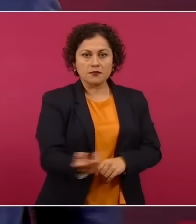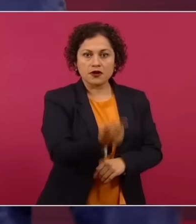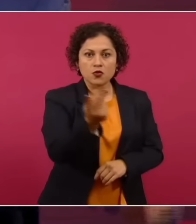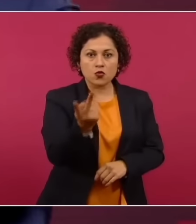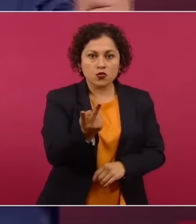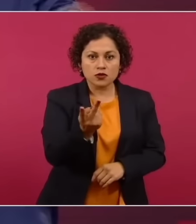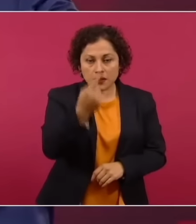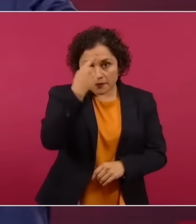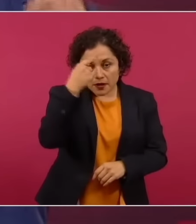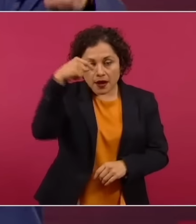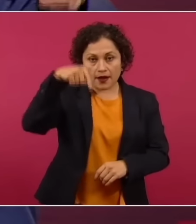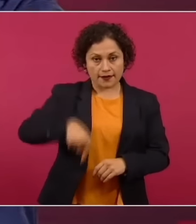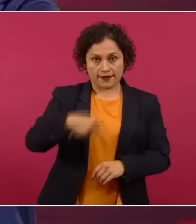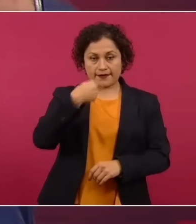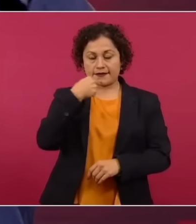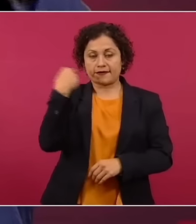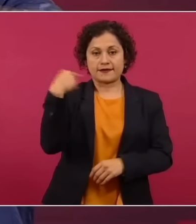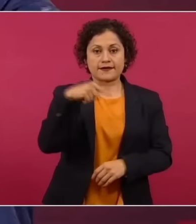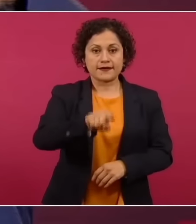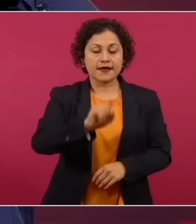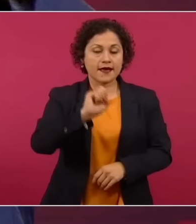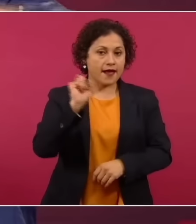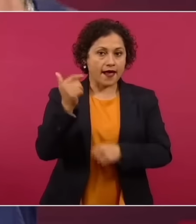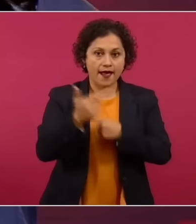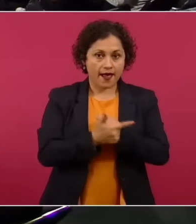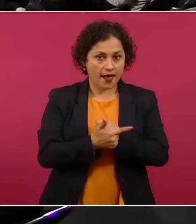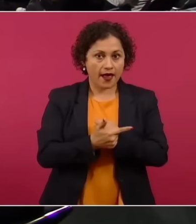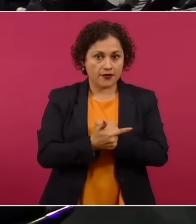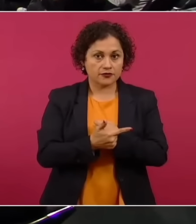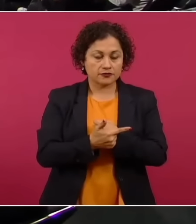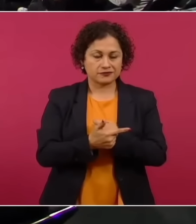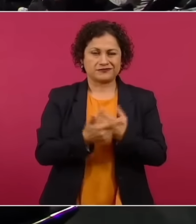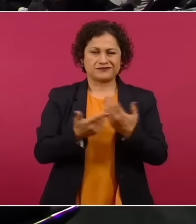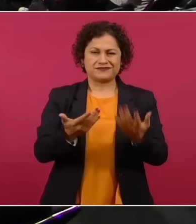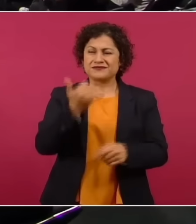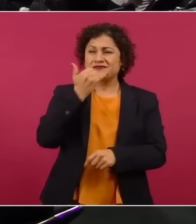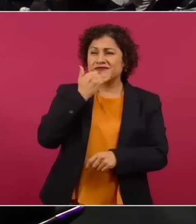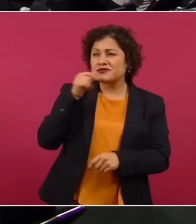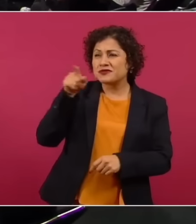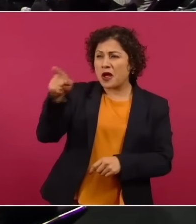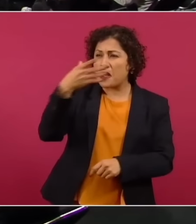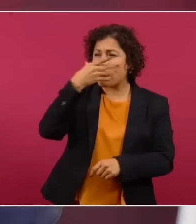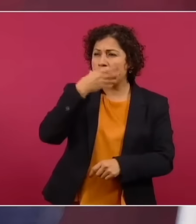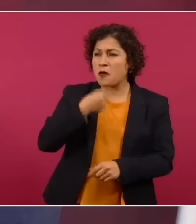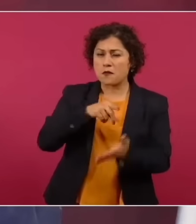a decirnos este señor de derechos humanos